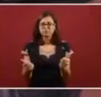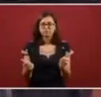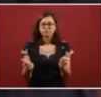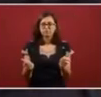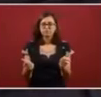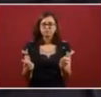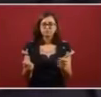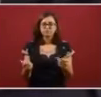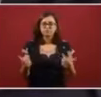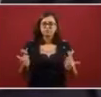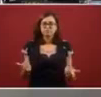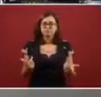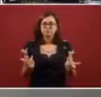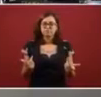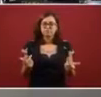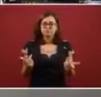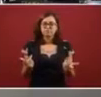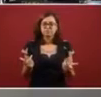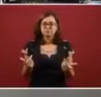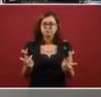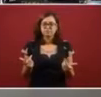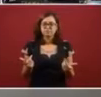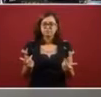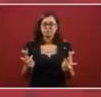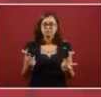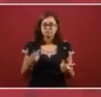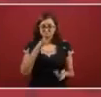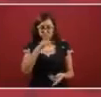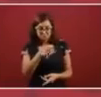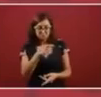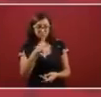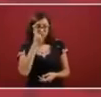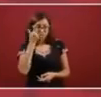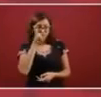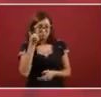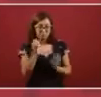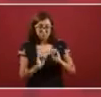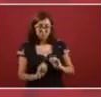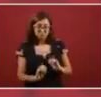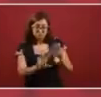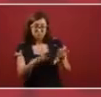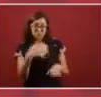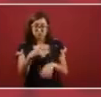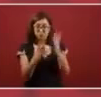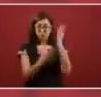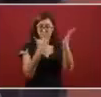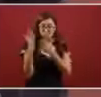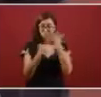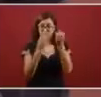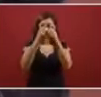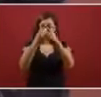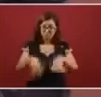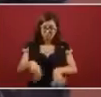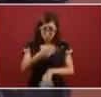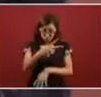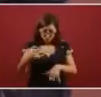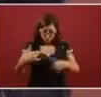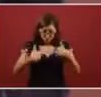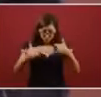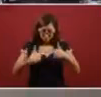quedar sin posibilidad de estudio, de reconocimiento de sus estudios 200